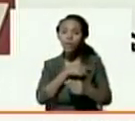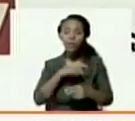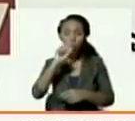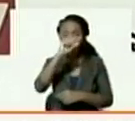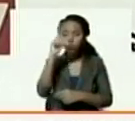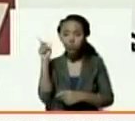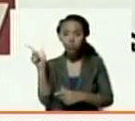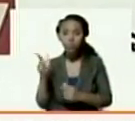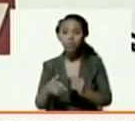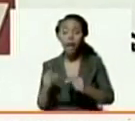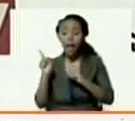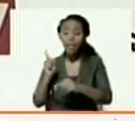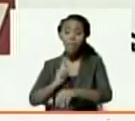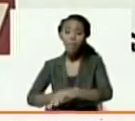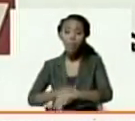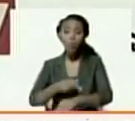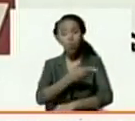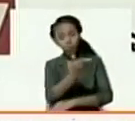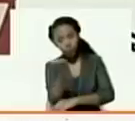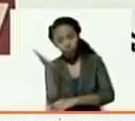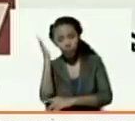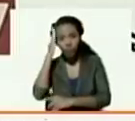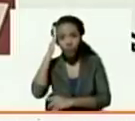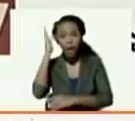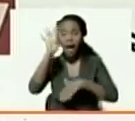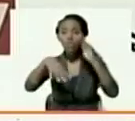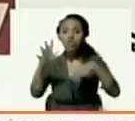Hasta este momento ustedes saben que hay